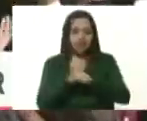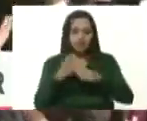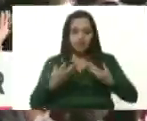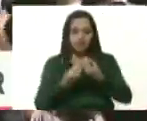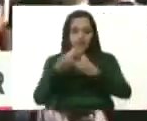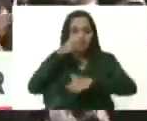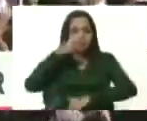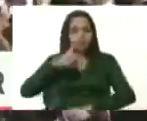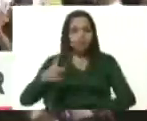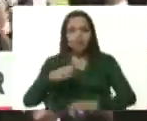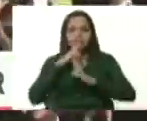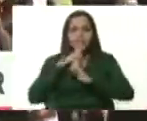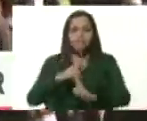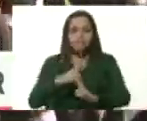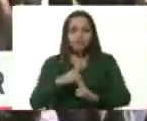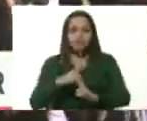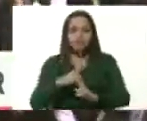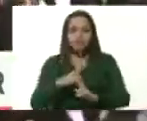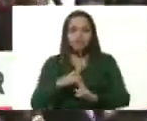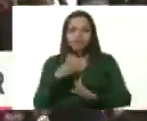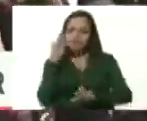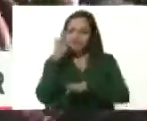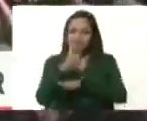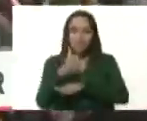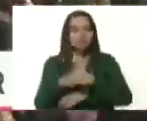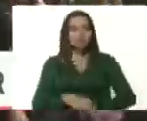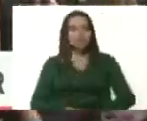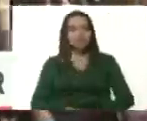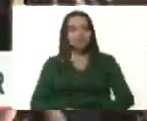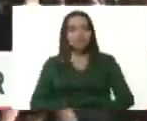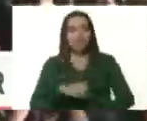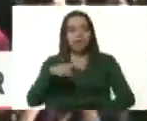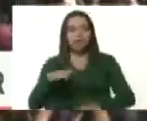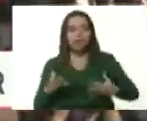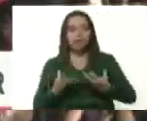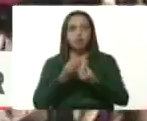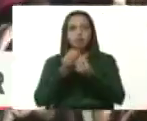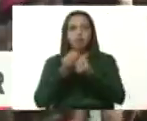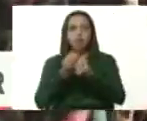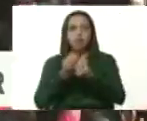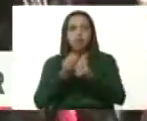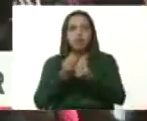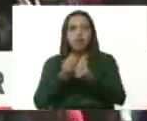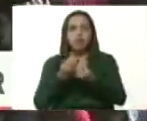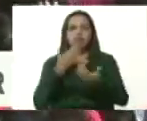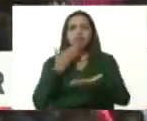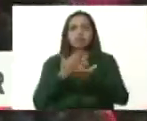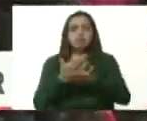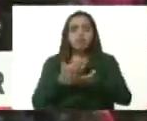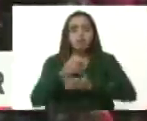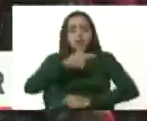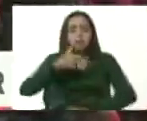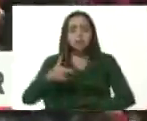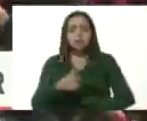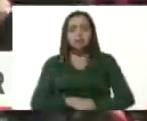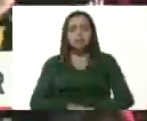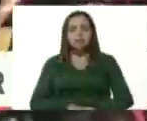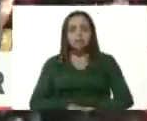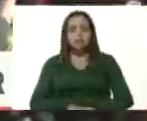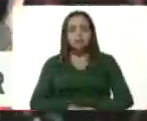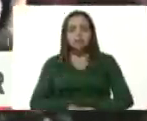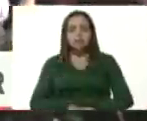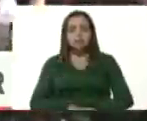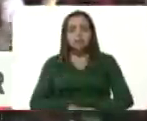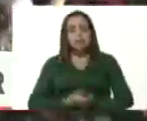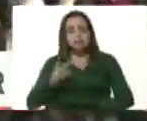pueblo, respondiendo de manera directa este acompañamiento, estas solicitudes, y hacía falta justamente. Ahí